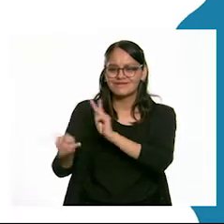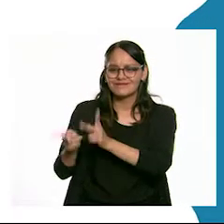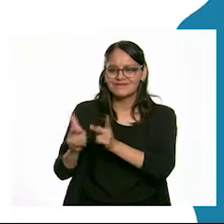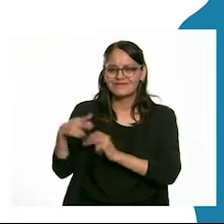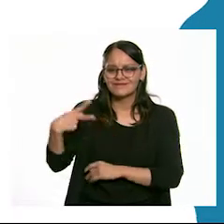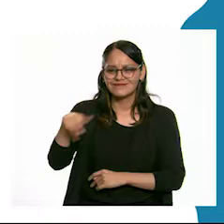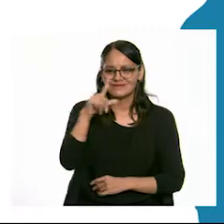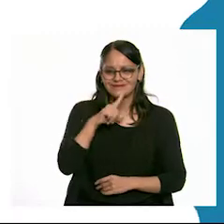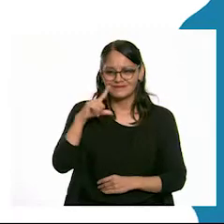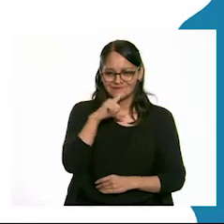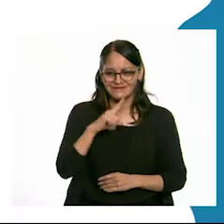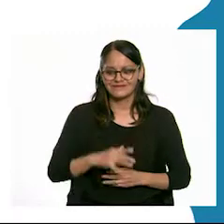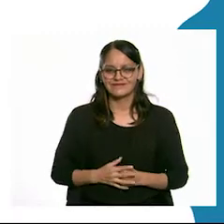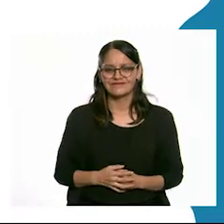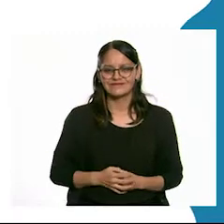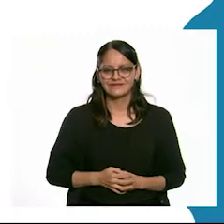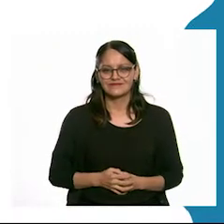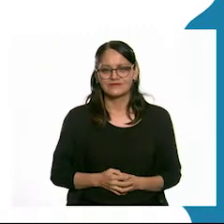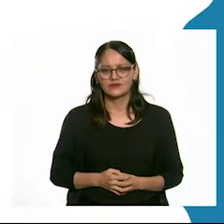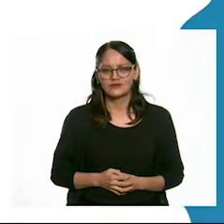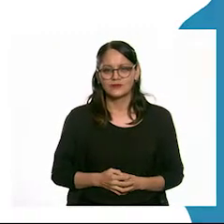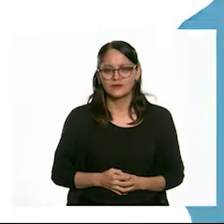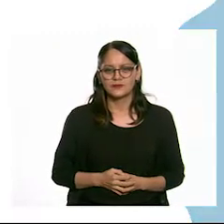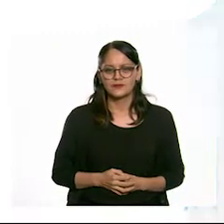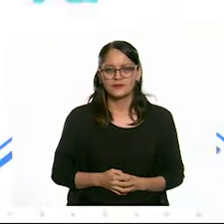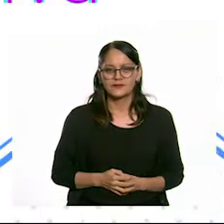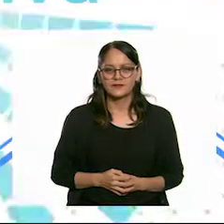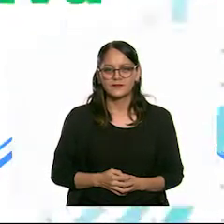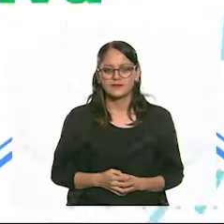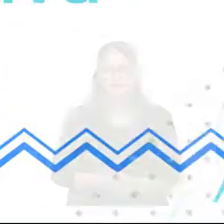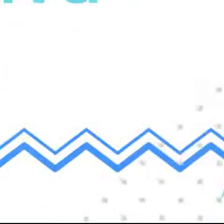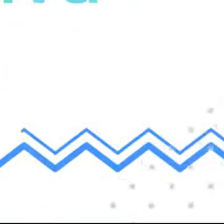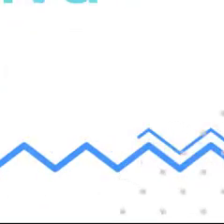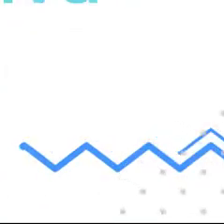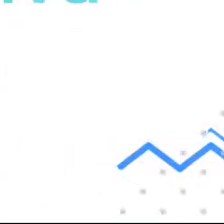y platicar con tu familia en tu lengua materna.